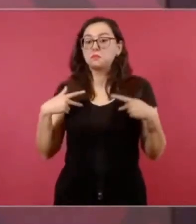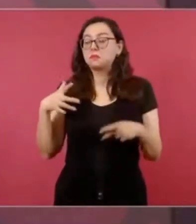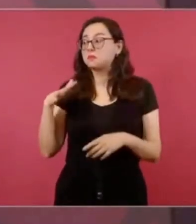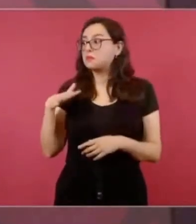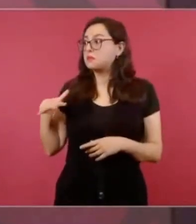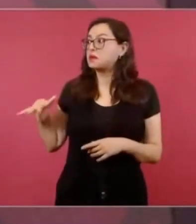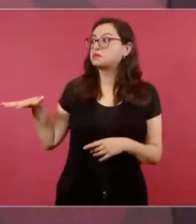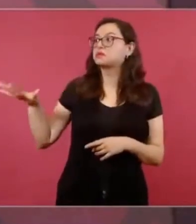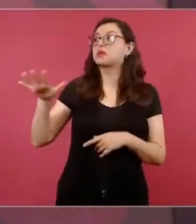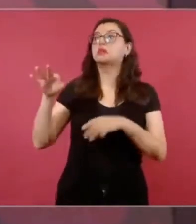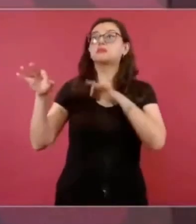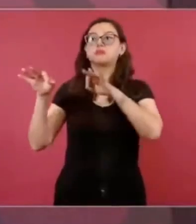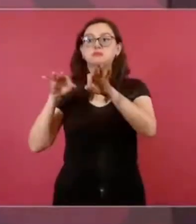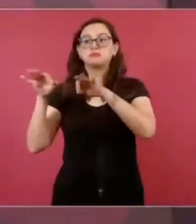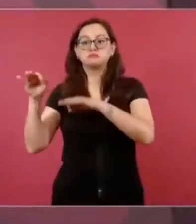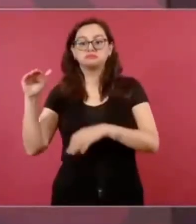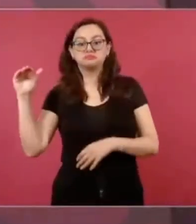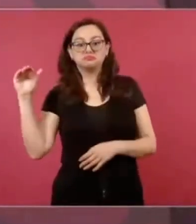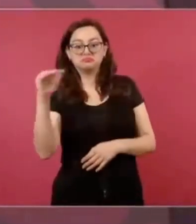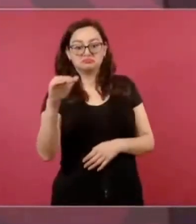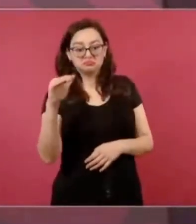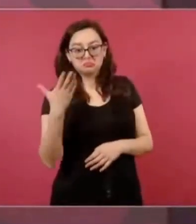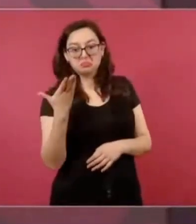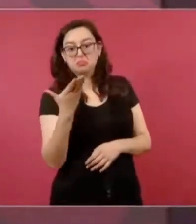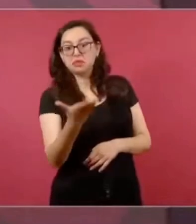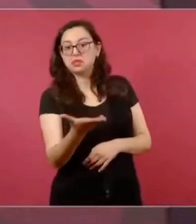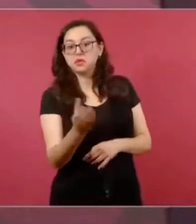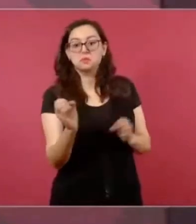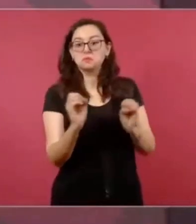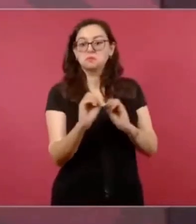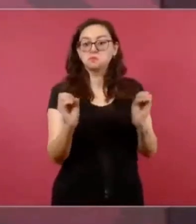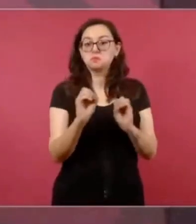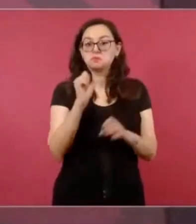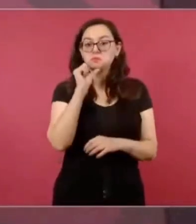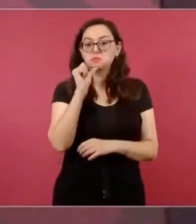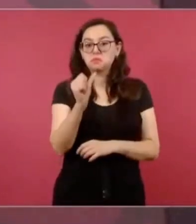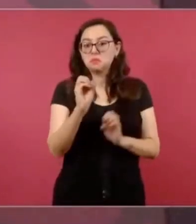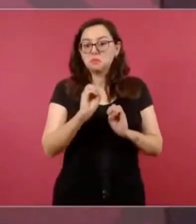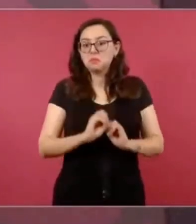dejaban el dinero en las Afores.